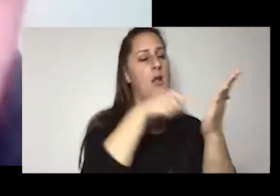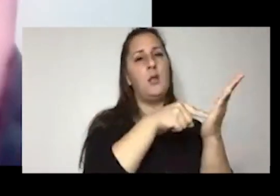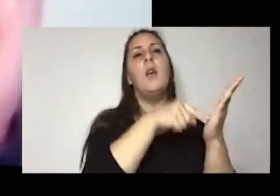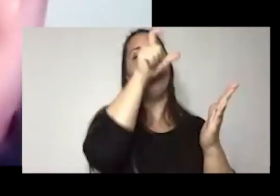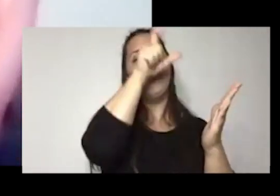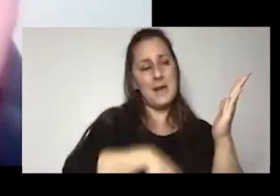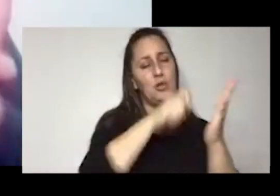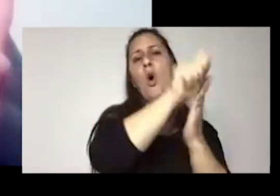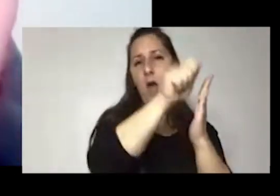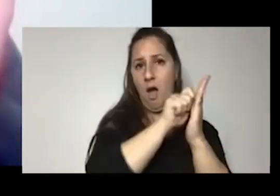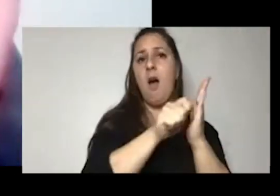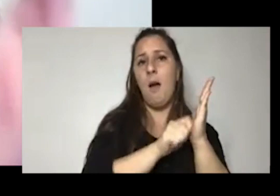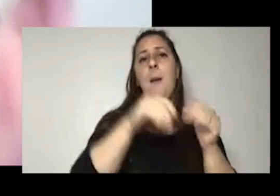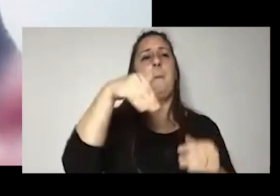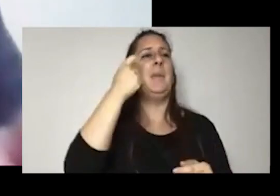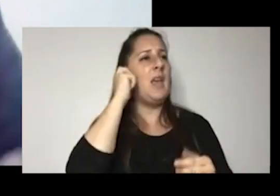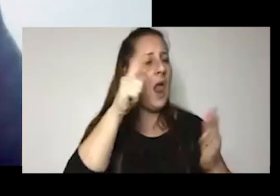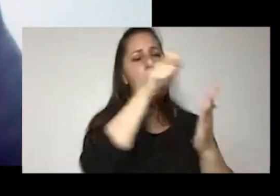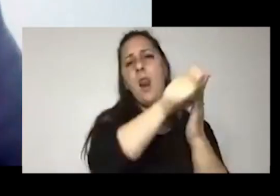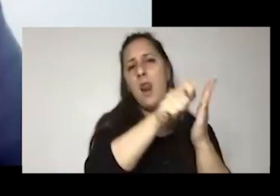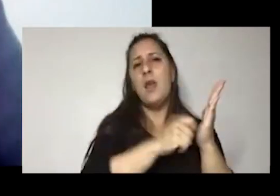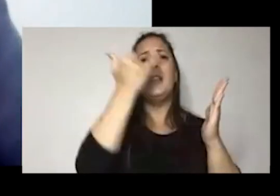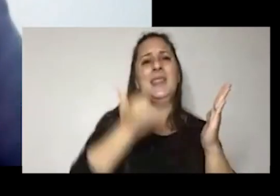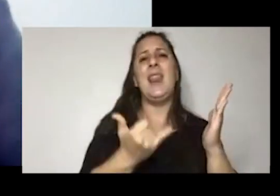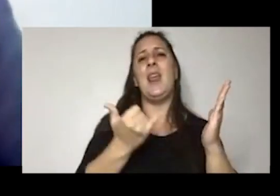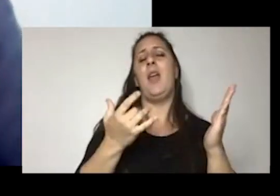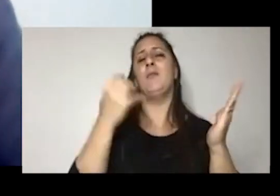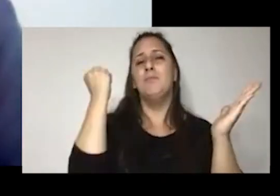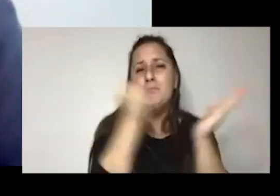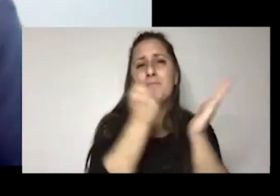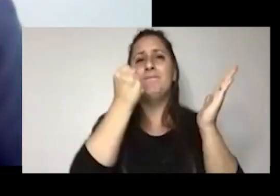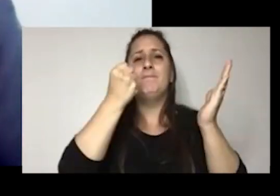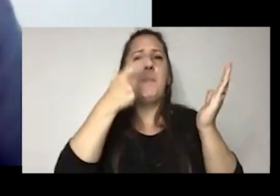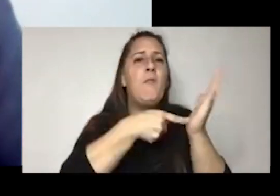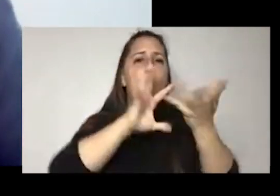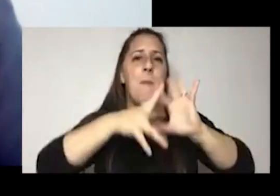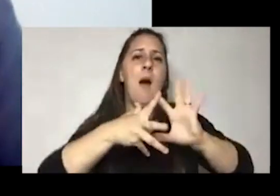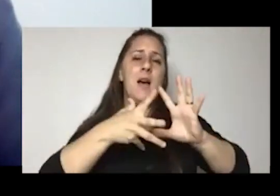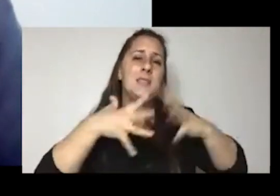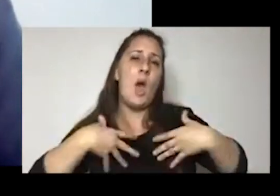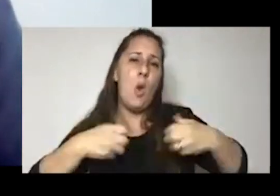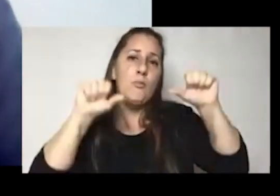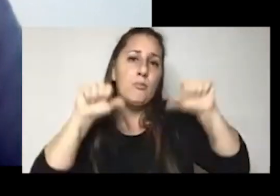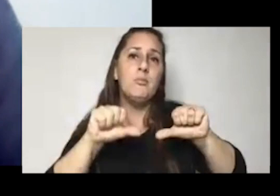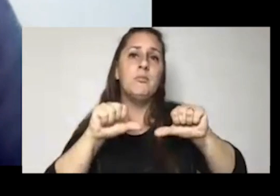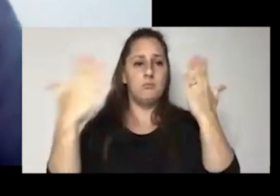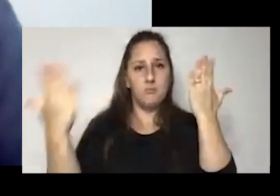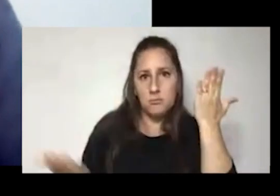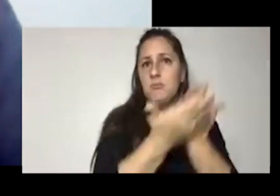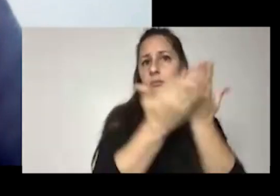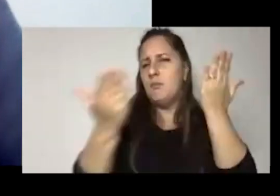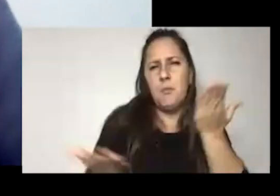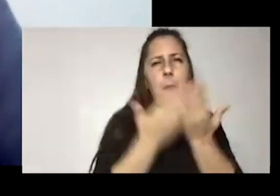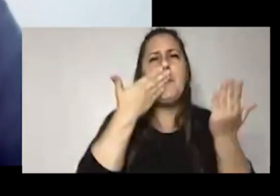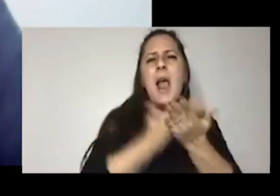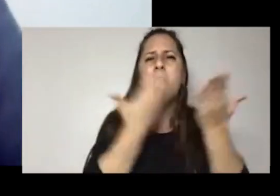Miguel Ángel, tiene tal secuela, bueno, y eso está certificado obviamente por el médico junto con los estudios que presente para